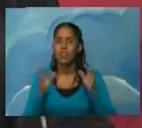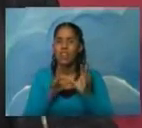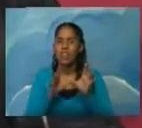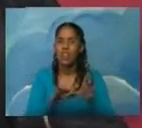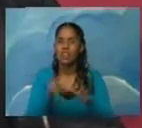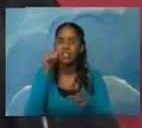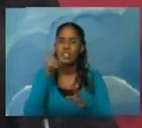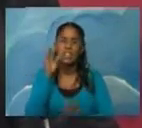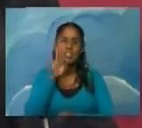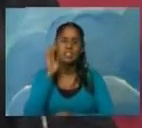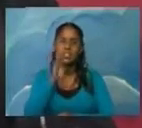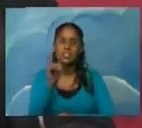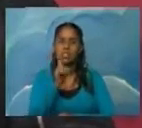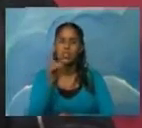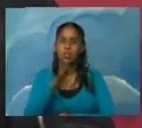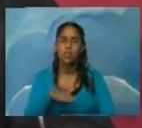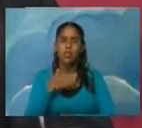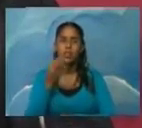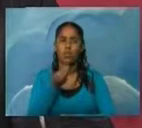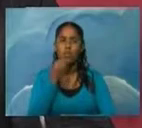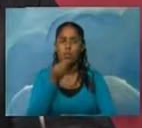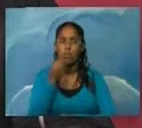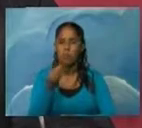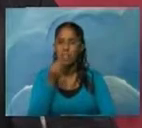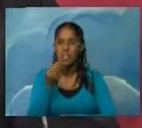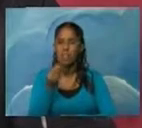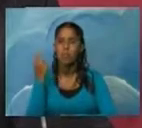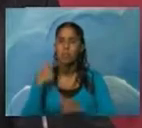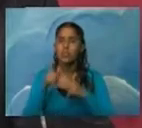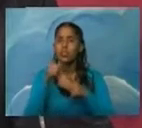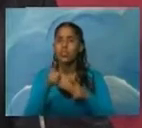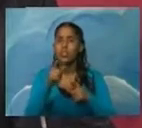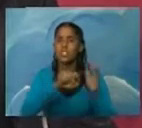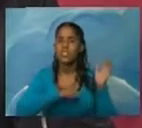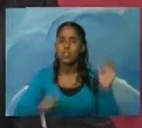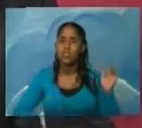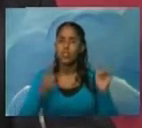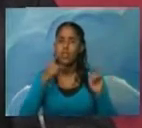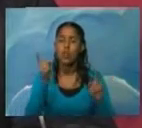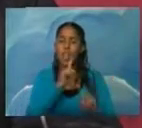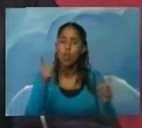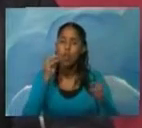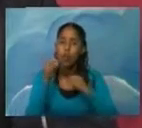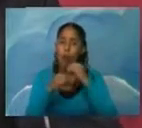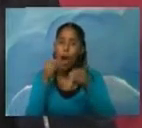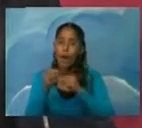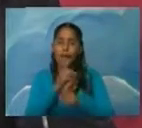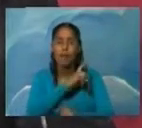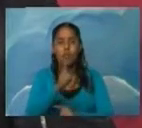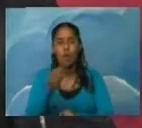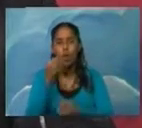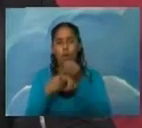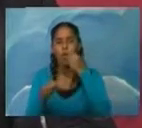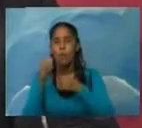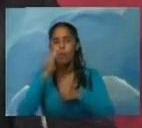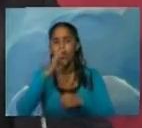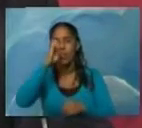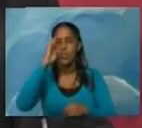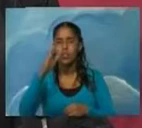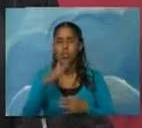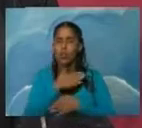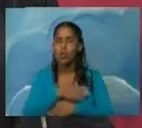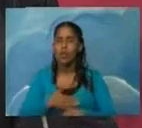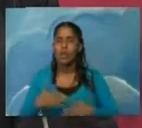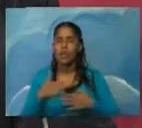inmundo, que no hay que comerlo. Bueno, si usted le dijo el Señor que no lo haga, no lo haga. No lo haga porque a Dios no le agrada, es abominable